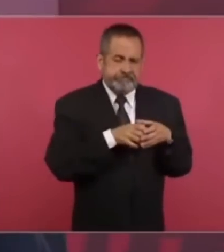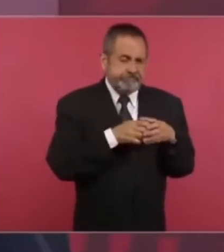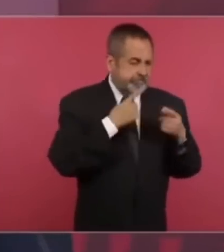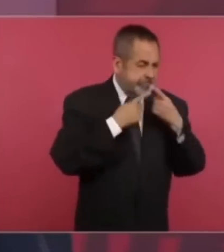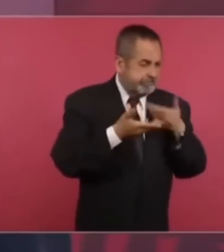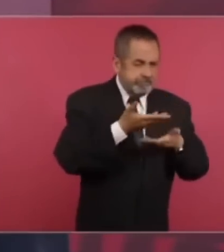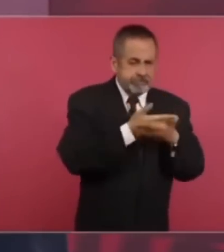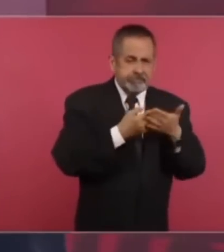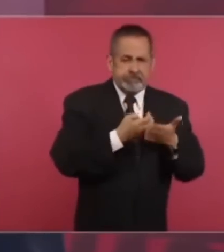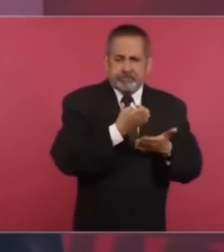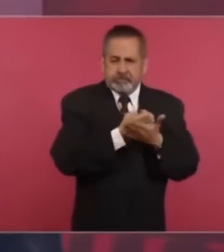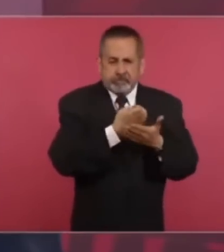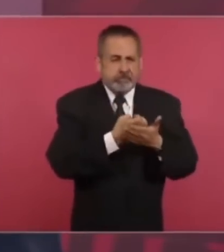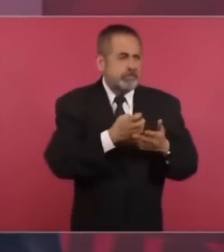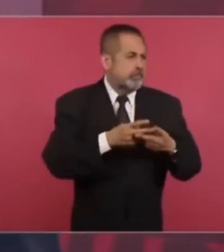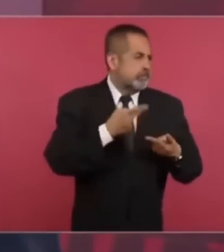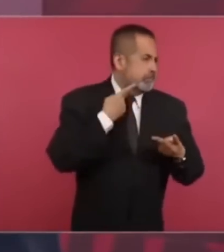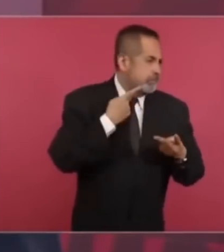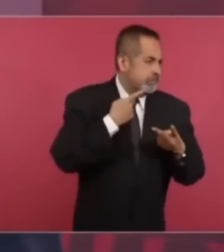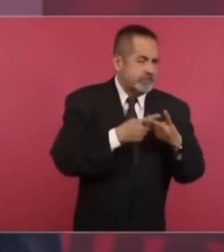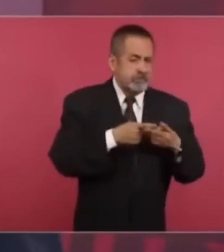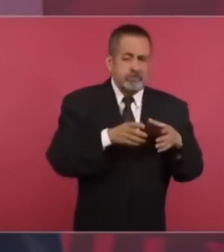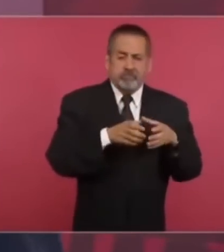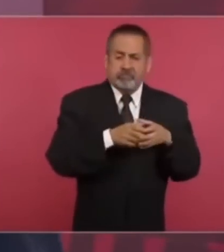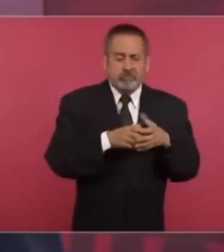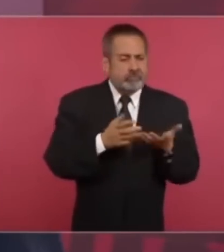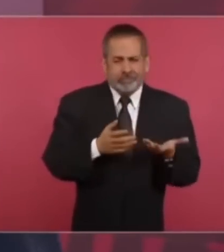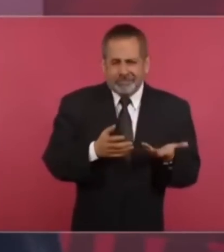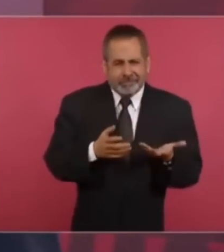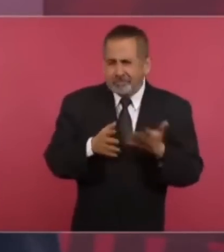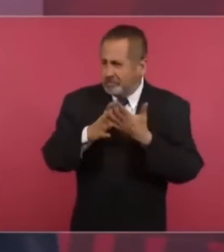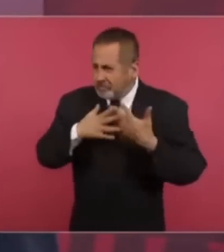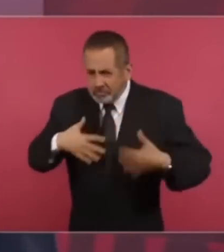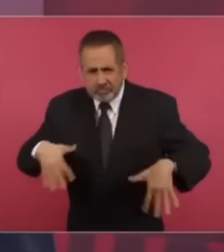No, la economía, la política, es asunto de todos,